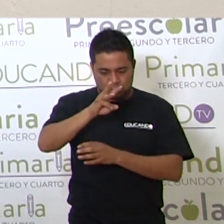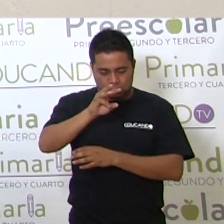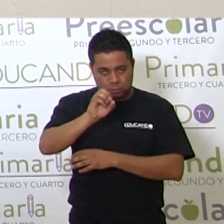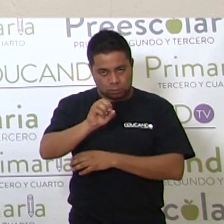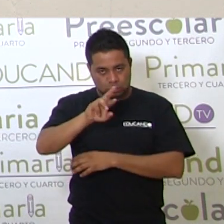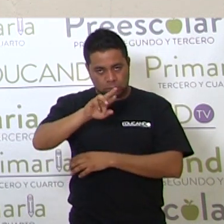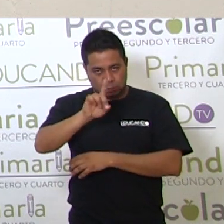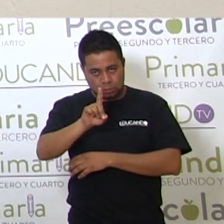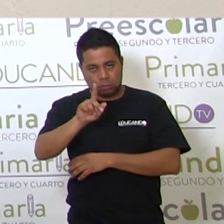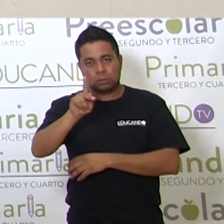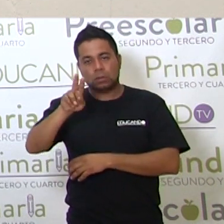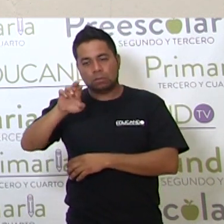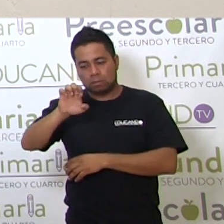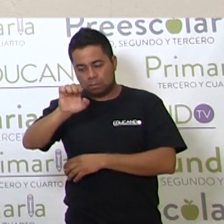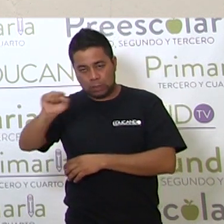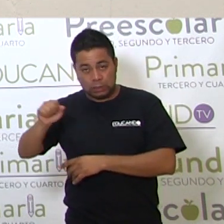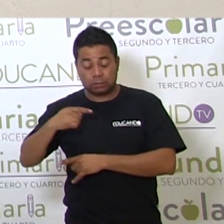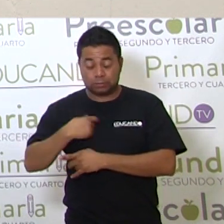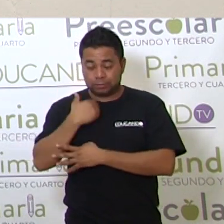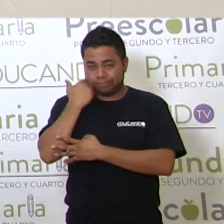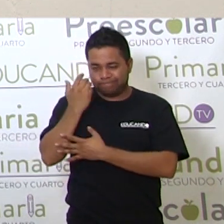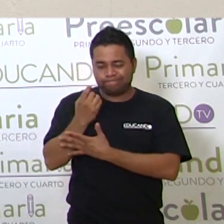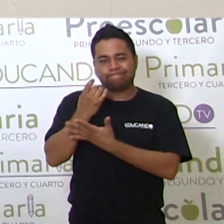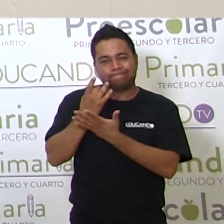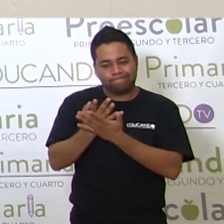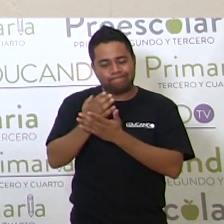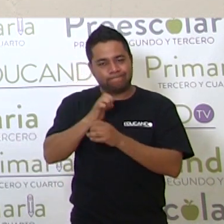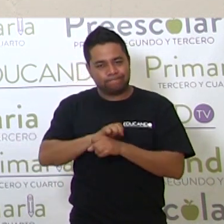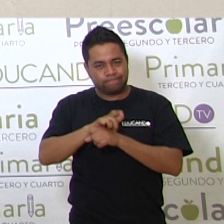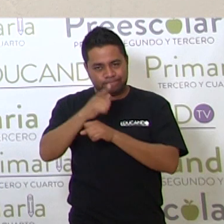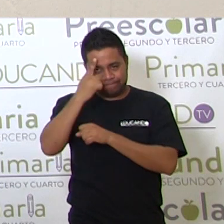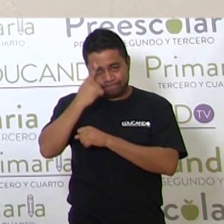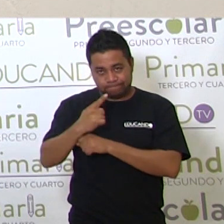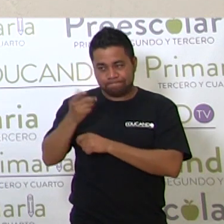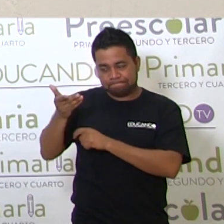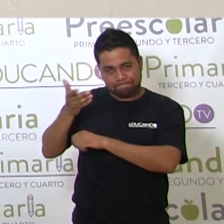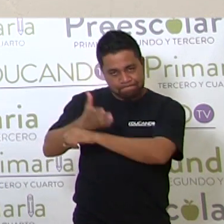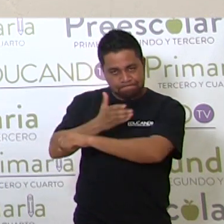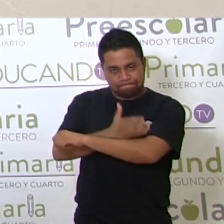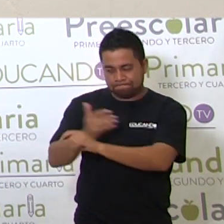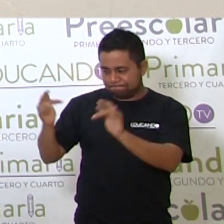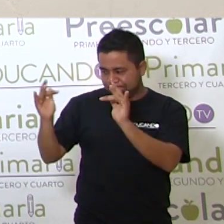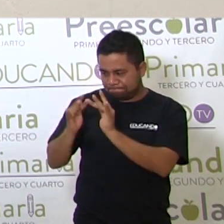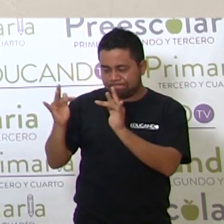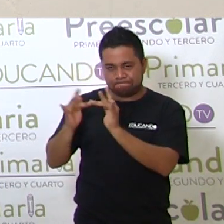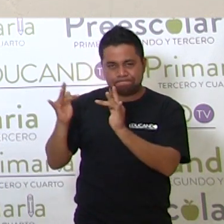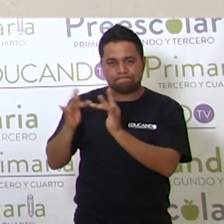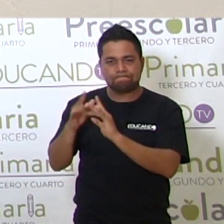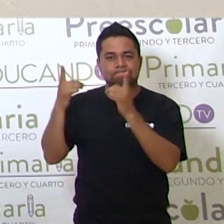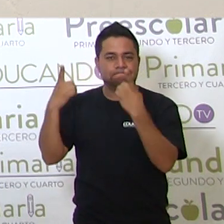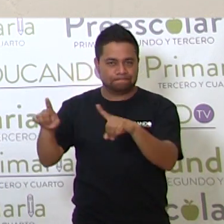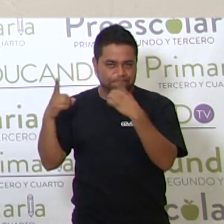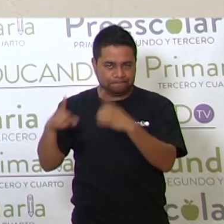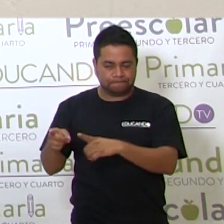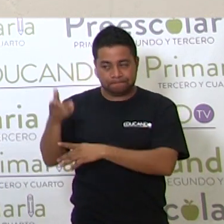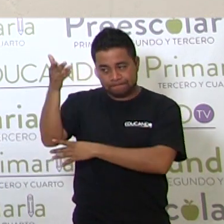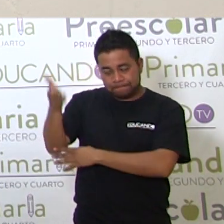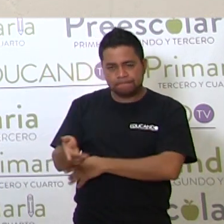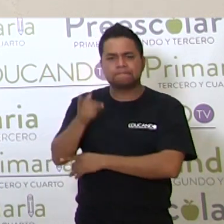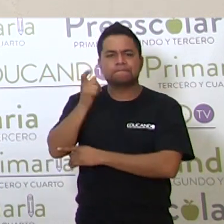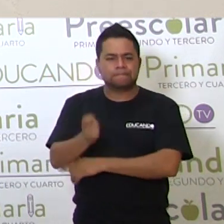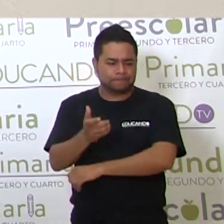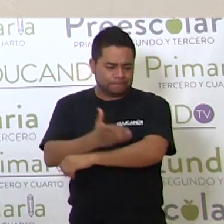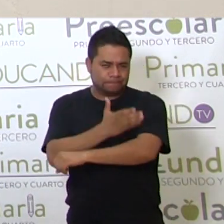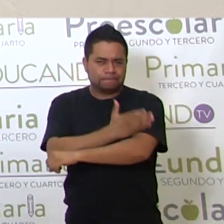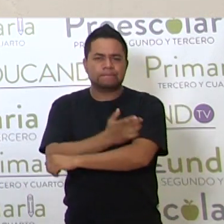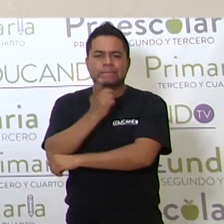WordPress. En especial, quiero invitarlos al blog de mi compañero David, que es el